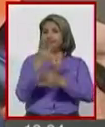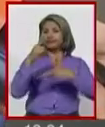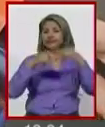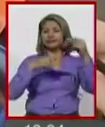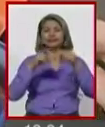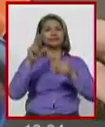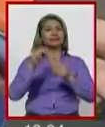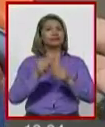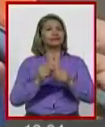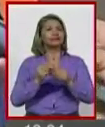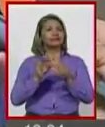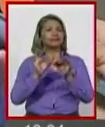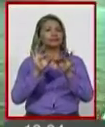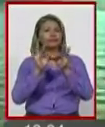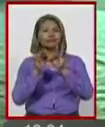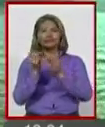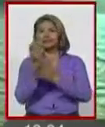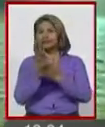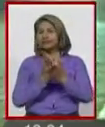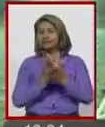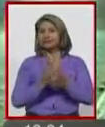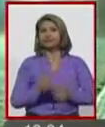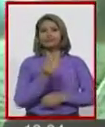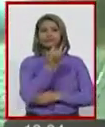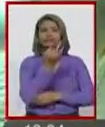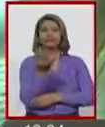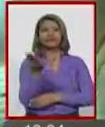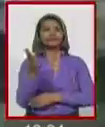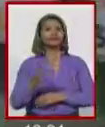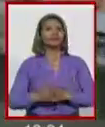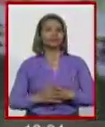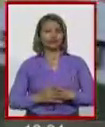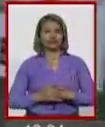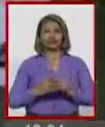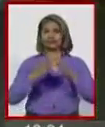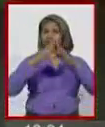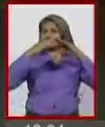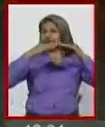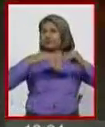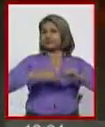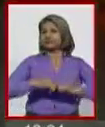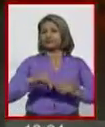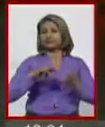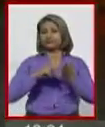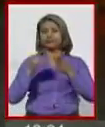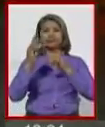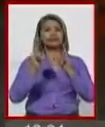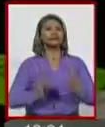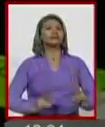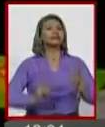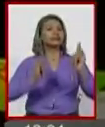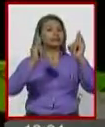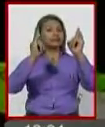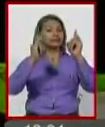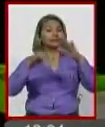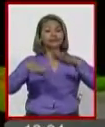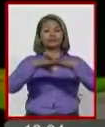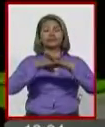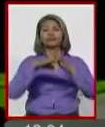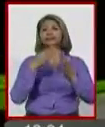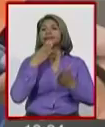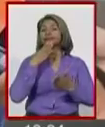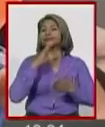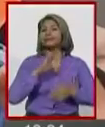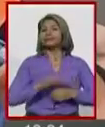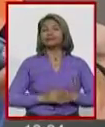instrumento, no poniéndole parches, porque en algún momento se va a derrumbar. Es como construir, le decía, un edificio que de sus cimientos está